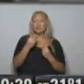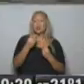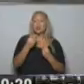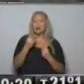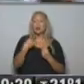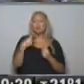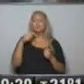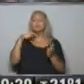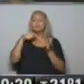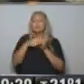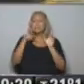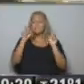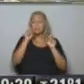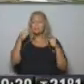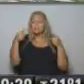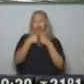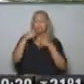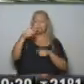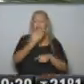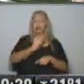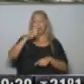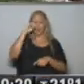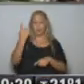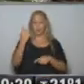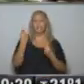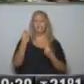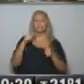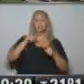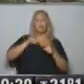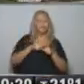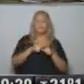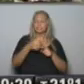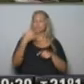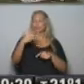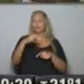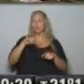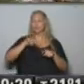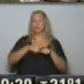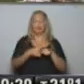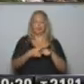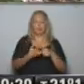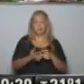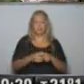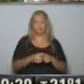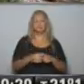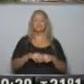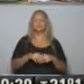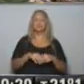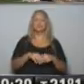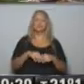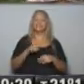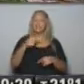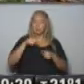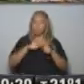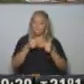confrontación permanente con el gobierno, es decir, política pura. Y la política no